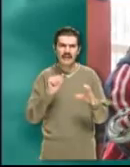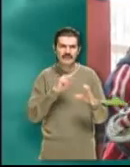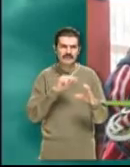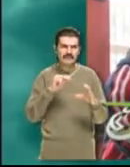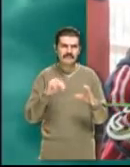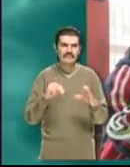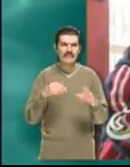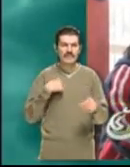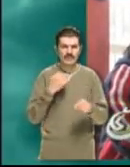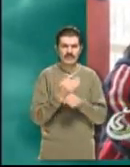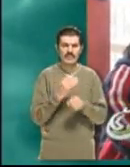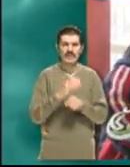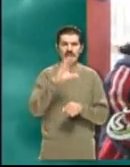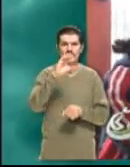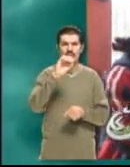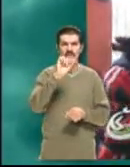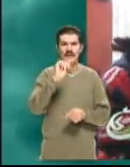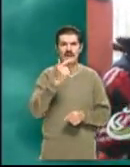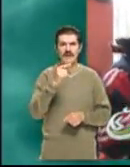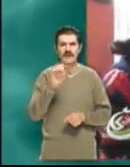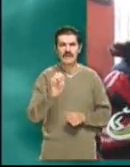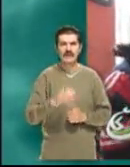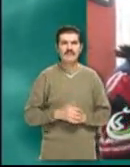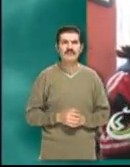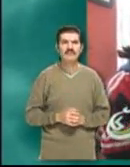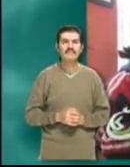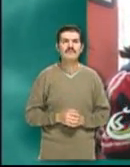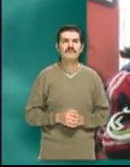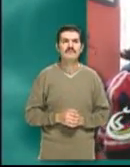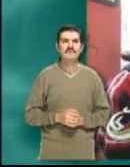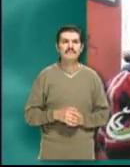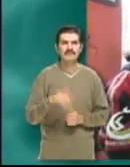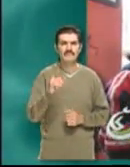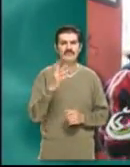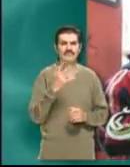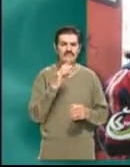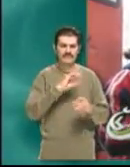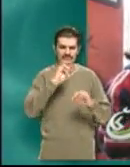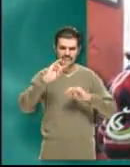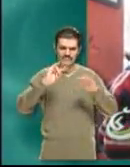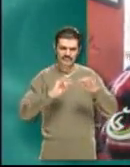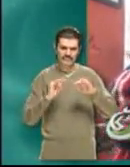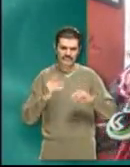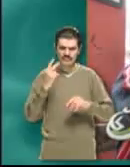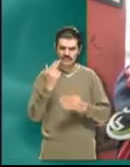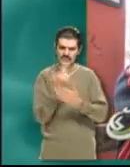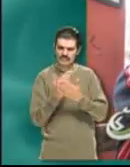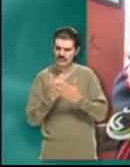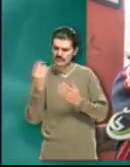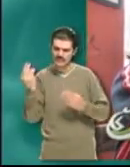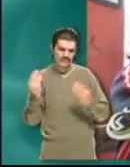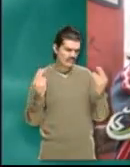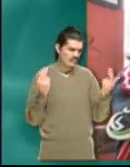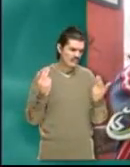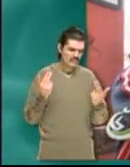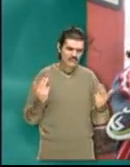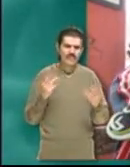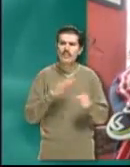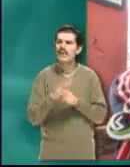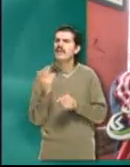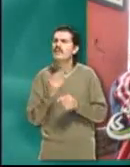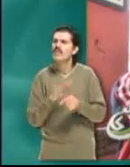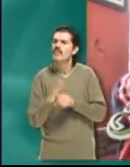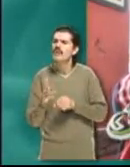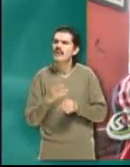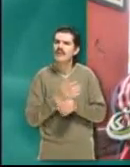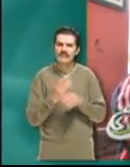Estoy haciendo un collage. ¿Un collage? Un collage. ¿Sí? Entre dos dibujos.